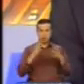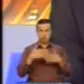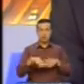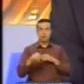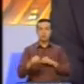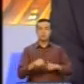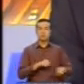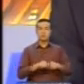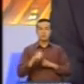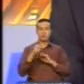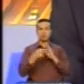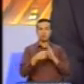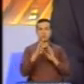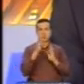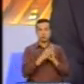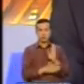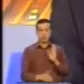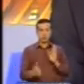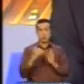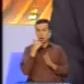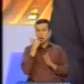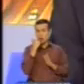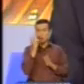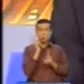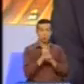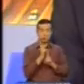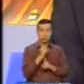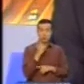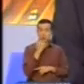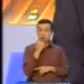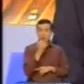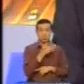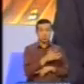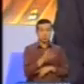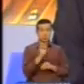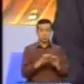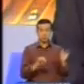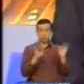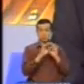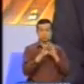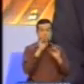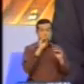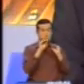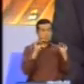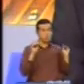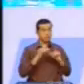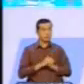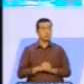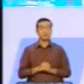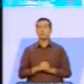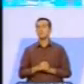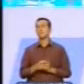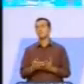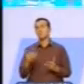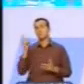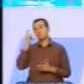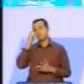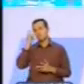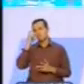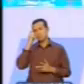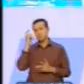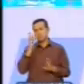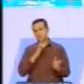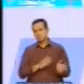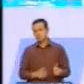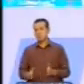del 2017? ¿Hay algún elemento diferenciador importante, Doris Solís? Bueno, yo creo que hay un hilo